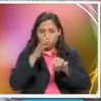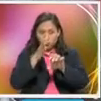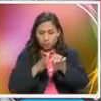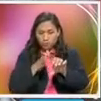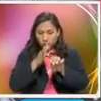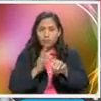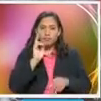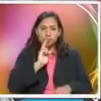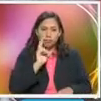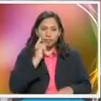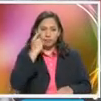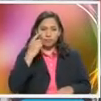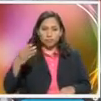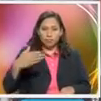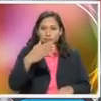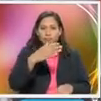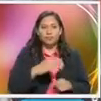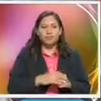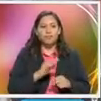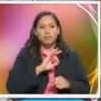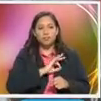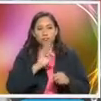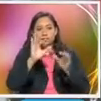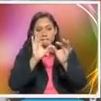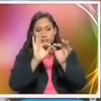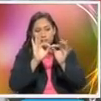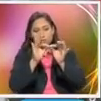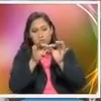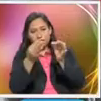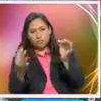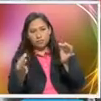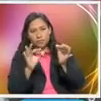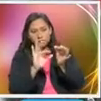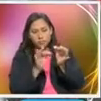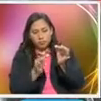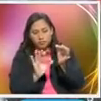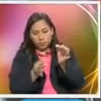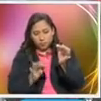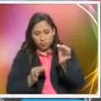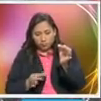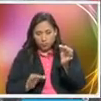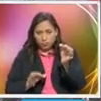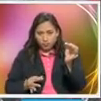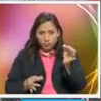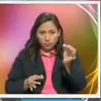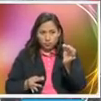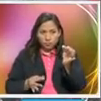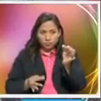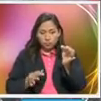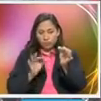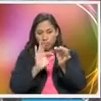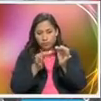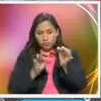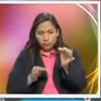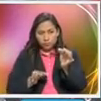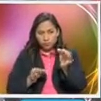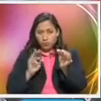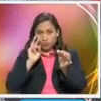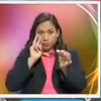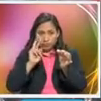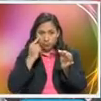vamos a poniendo así. Pueden sacarle como las tiritas, que luego esto se hace como... Si lo van abriendo, se van haciendo las tiritas. Muy se bien. ve ahí, más o